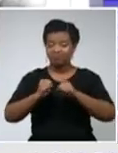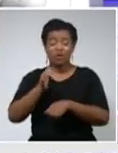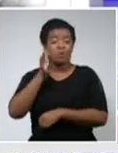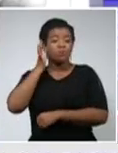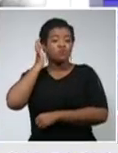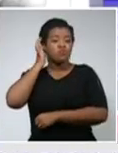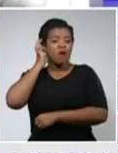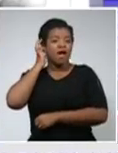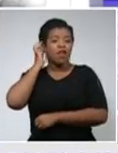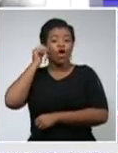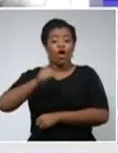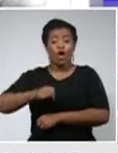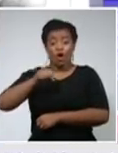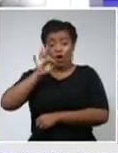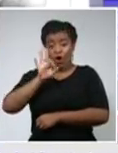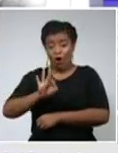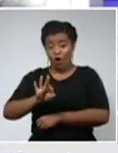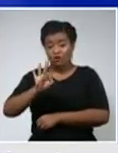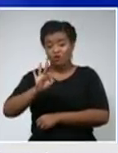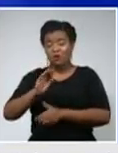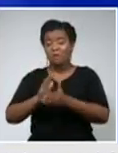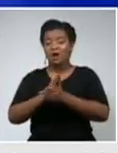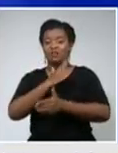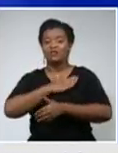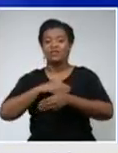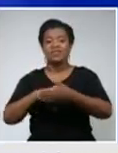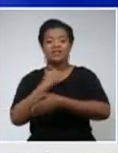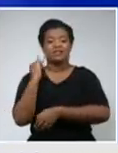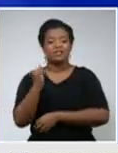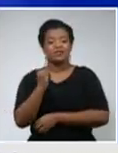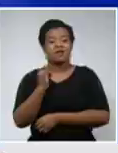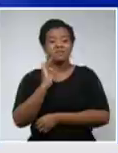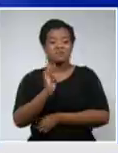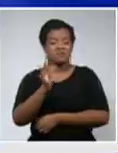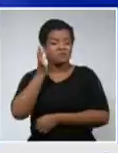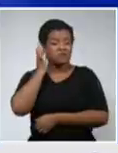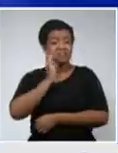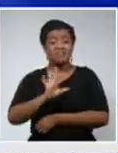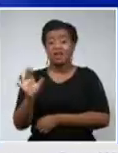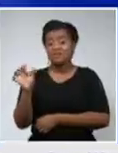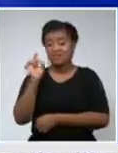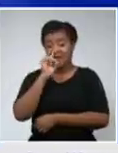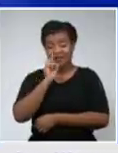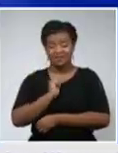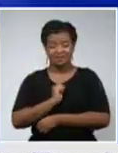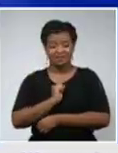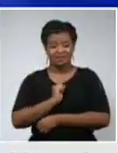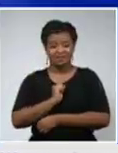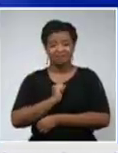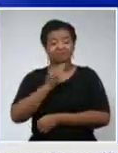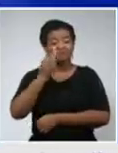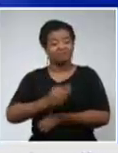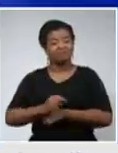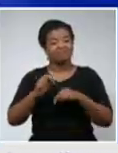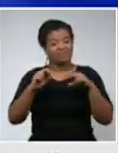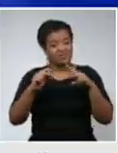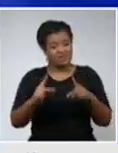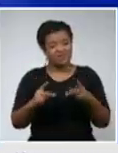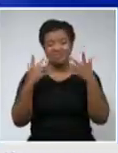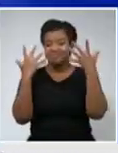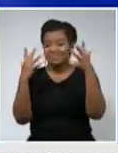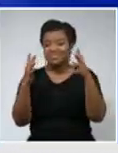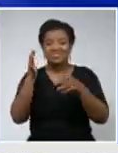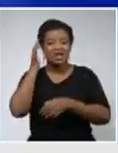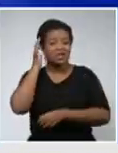marzo, Día Internacional de la Mujer. Así estamos poniendo punto final, doctor. Que realmente nuevos reconocimientos. Creo que no hay